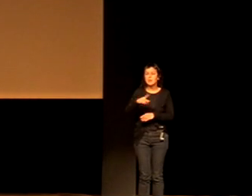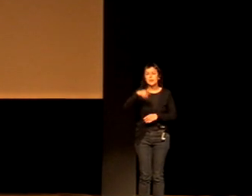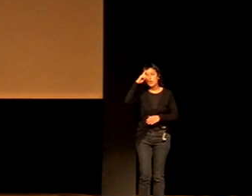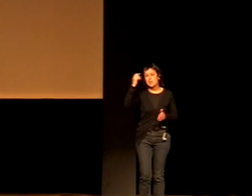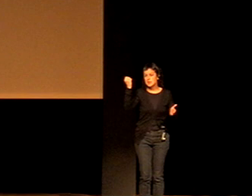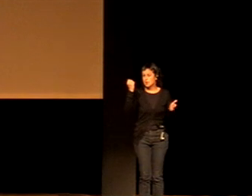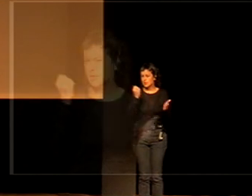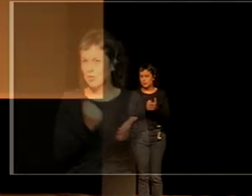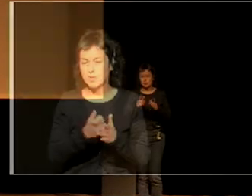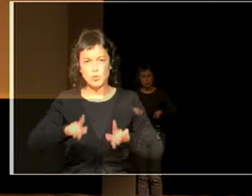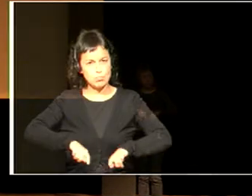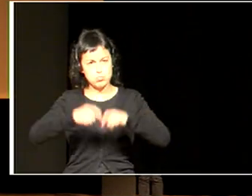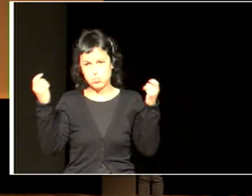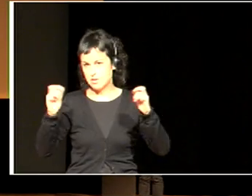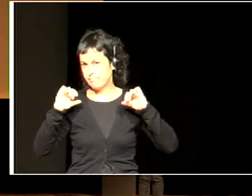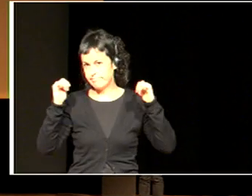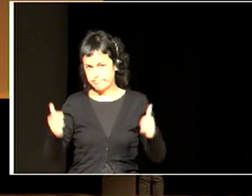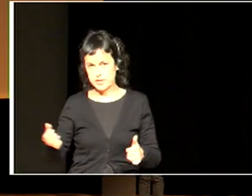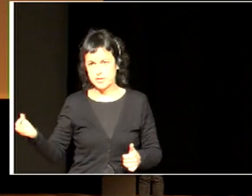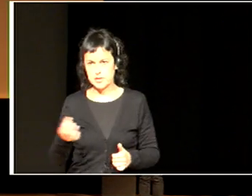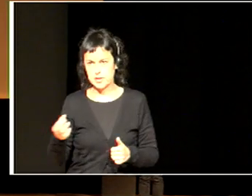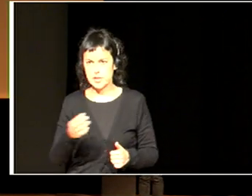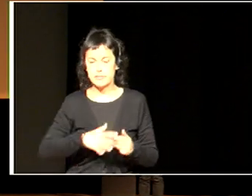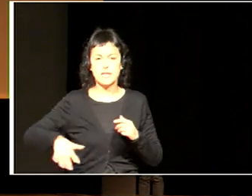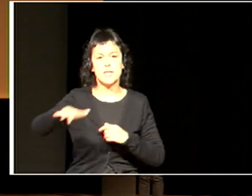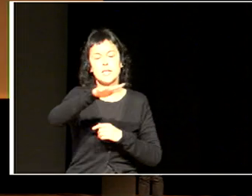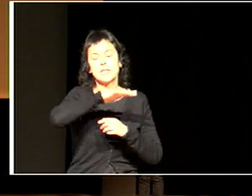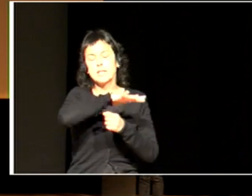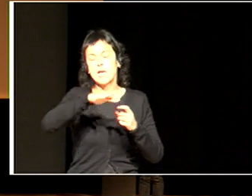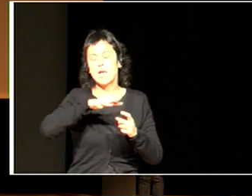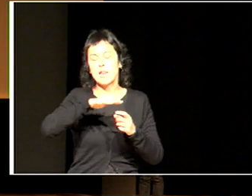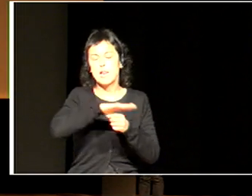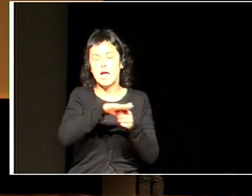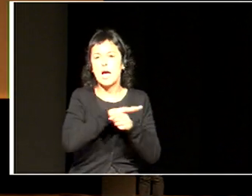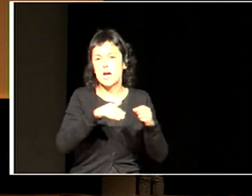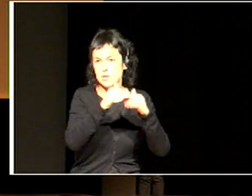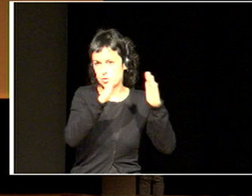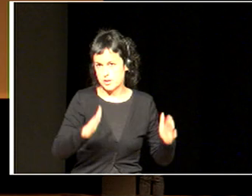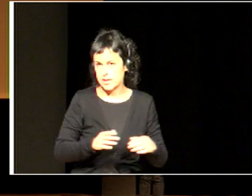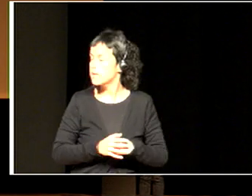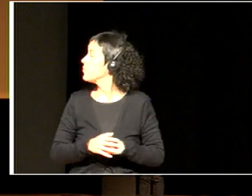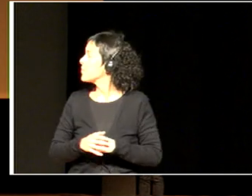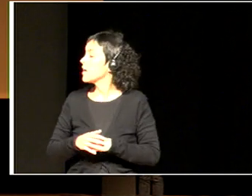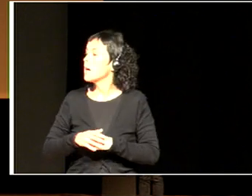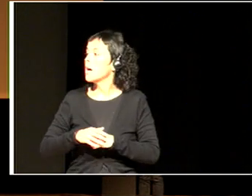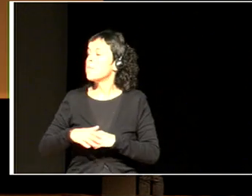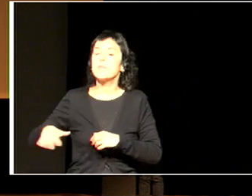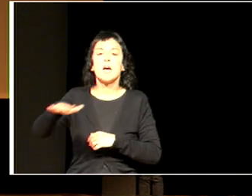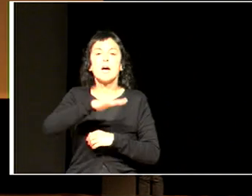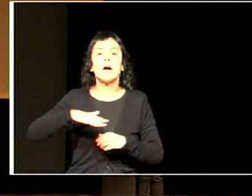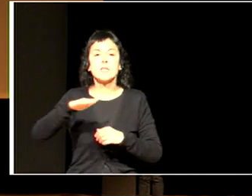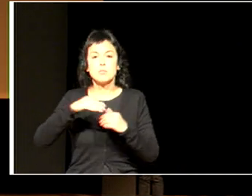también alrededor de ello del mundo doméstico y del laboral espacios extraescolares y complementarios en euskadi